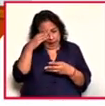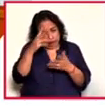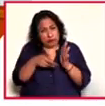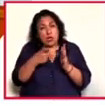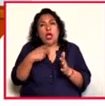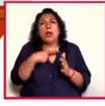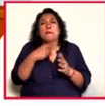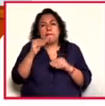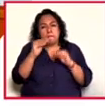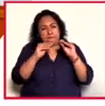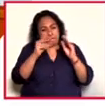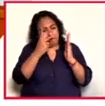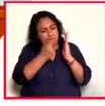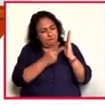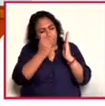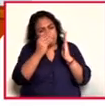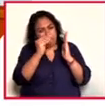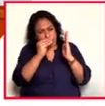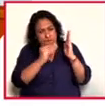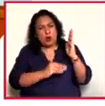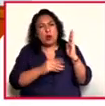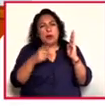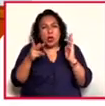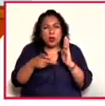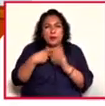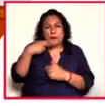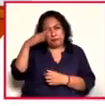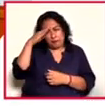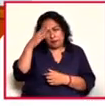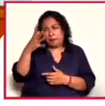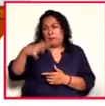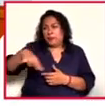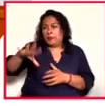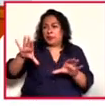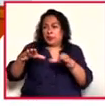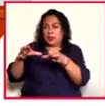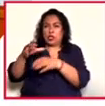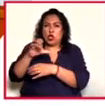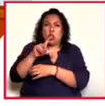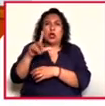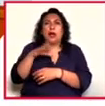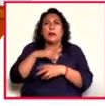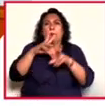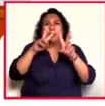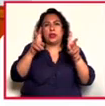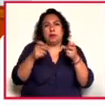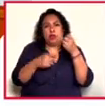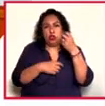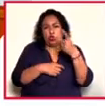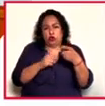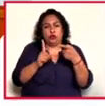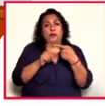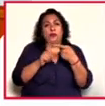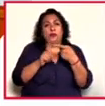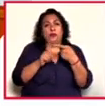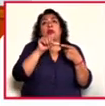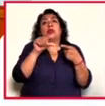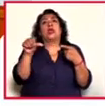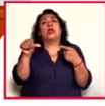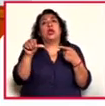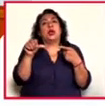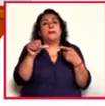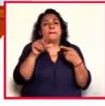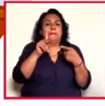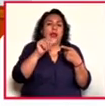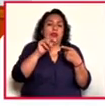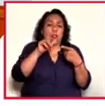programa en donde hemos vuelto a revisar nuestras colecciones. El programa tiene dos ejes, uno que está orientado hacia el patrimonio y